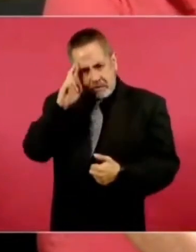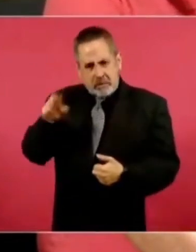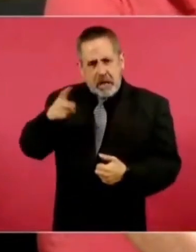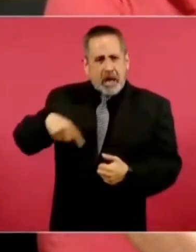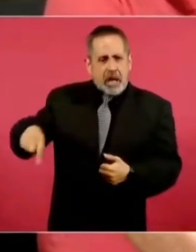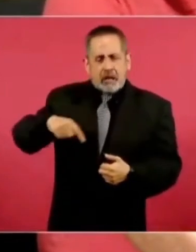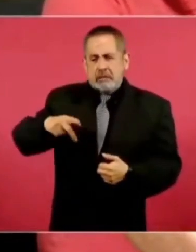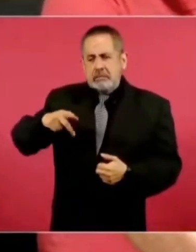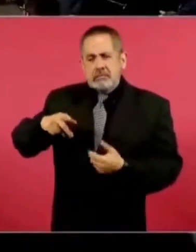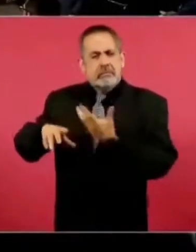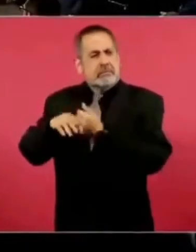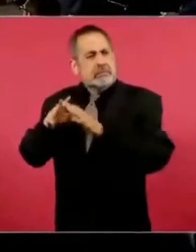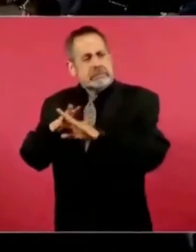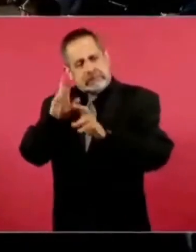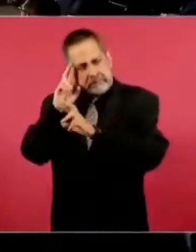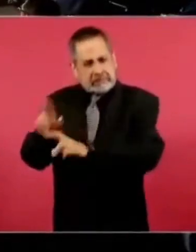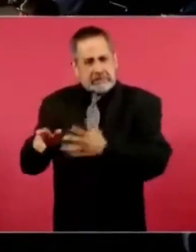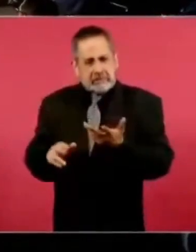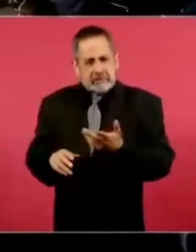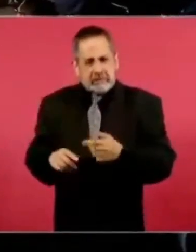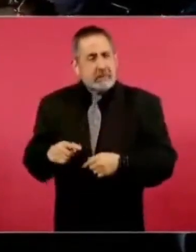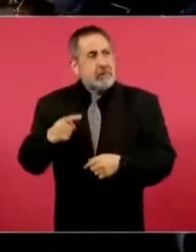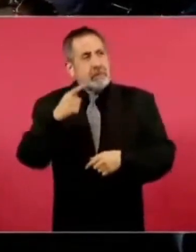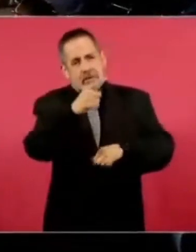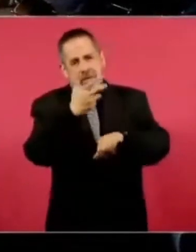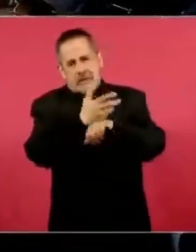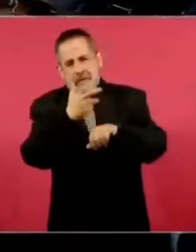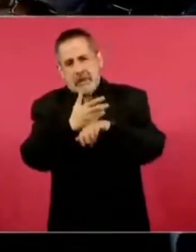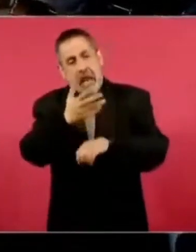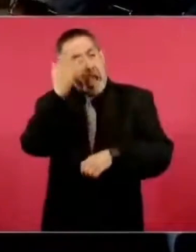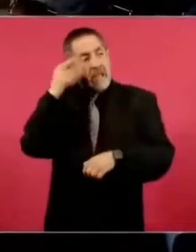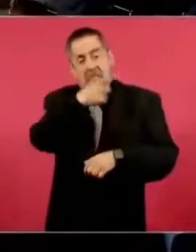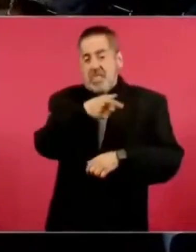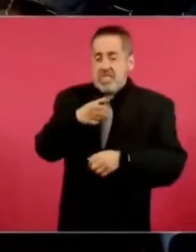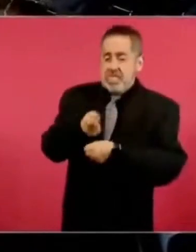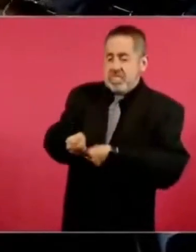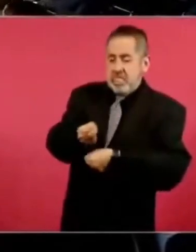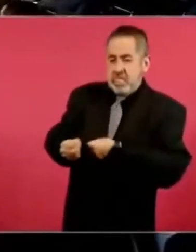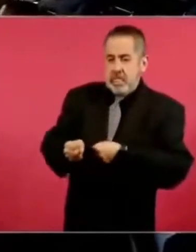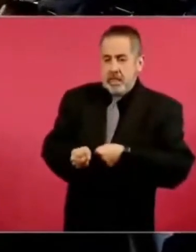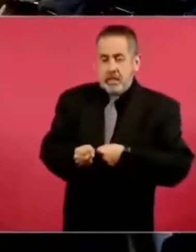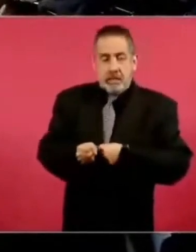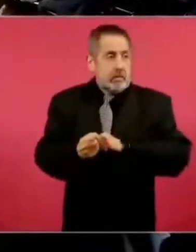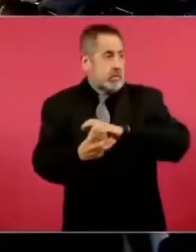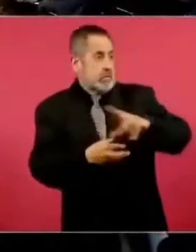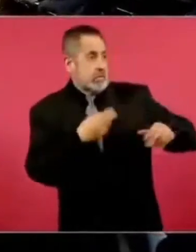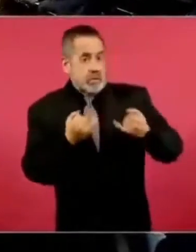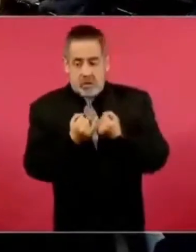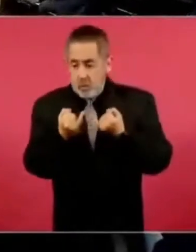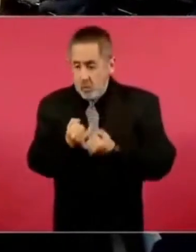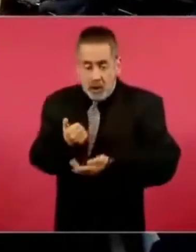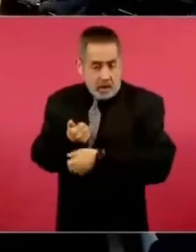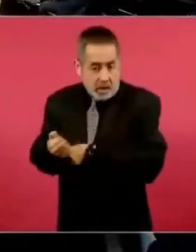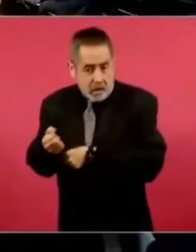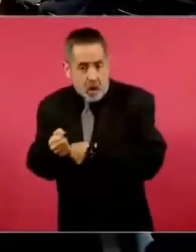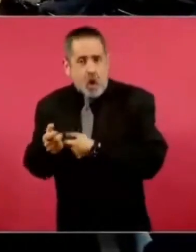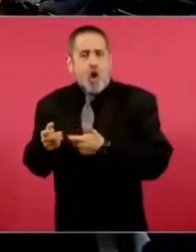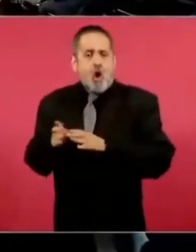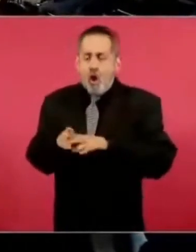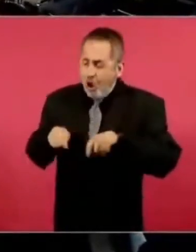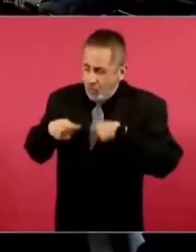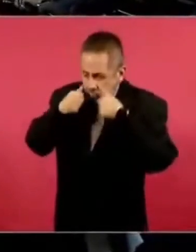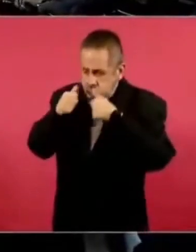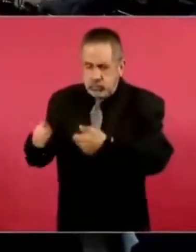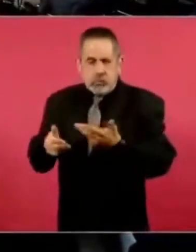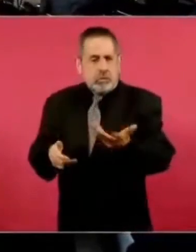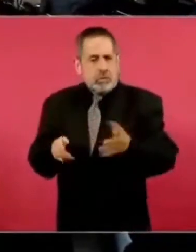migrantes. Si reclamamos de Estados Unidos, de nuestros paisanos, nosotros no estamos haciendo lo mismo. Es preguntarle si se podría